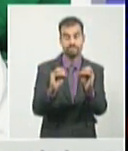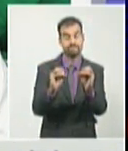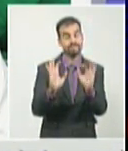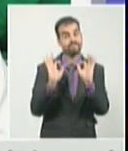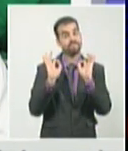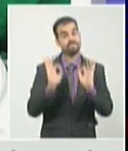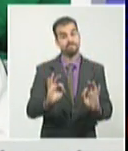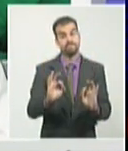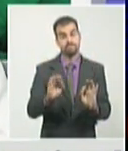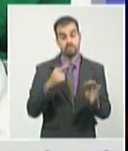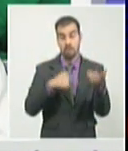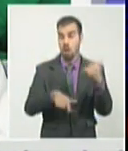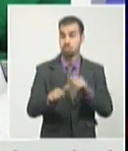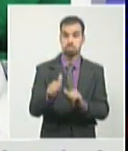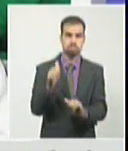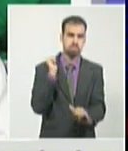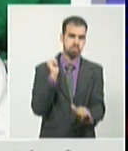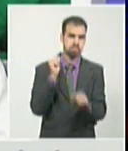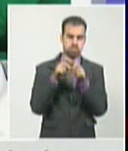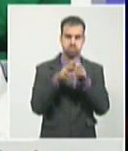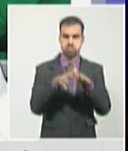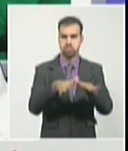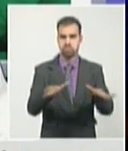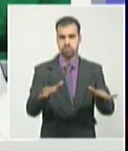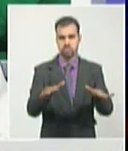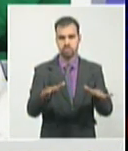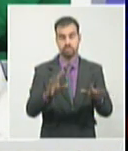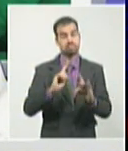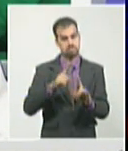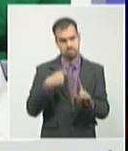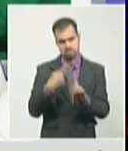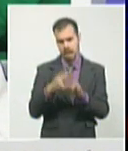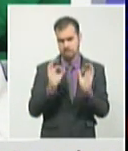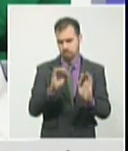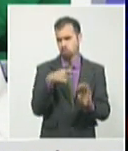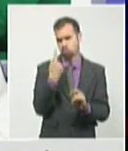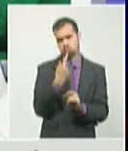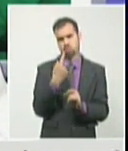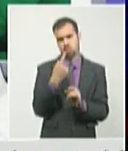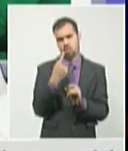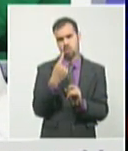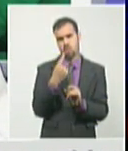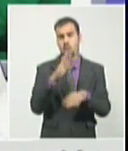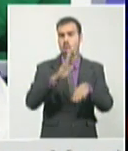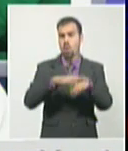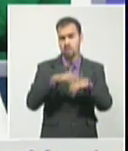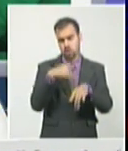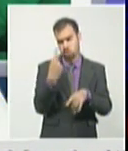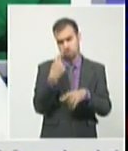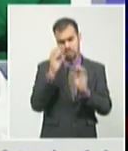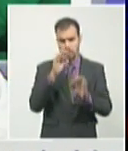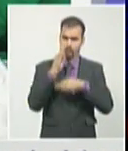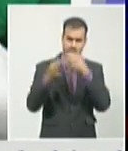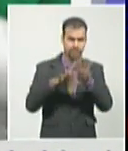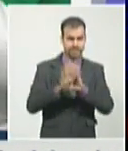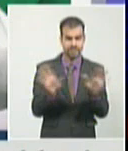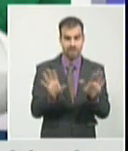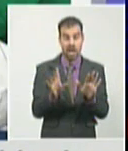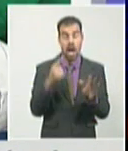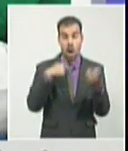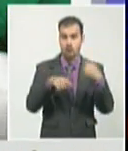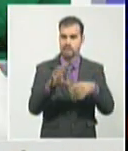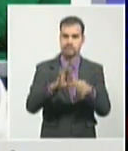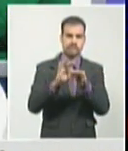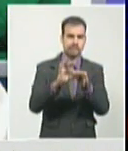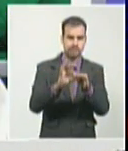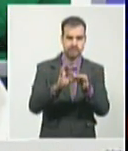la situación producto de lo que hemos analizado pues se ha ido complejizando mucho y decir no haber dado